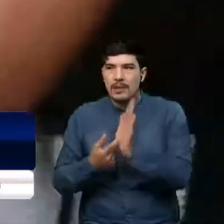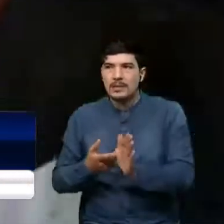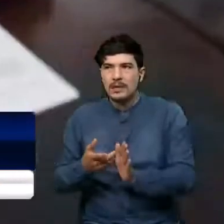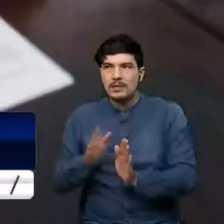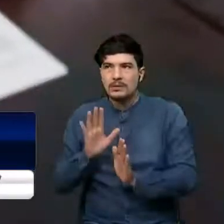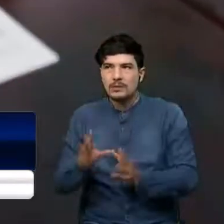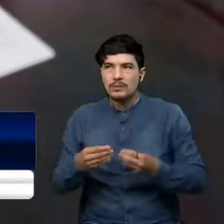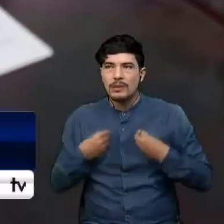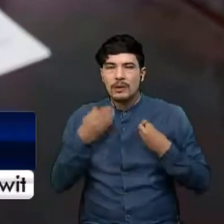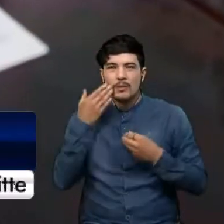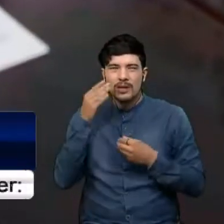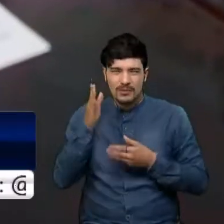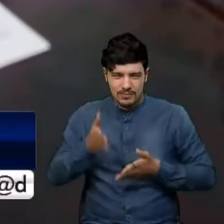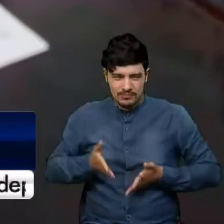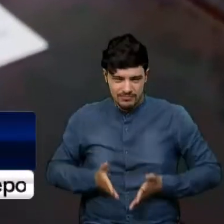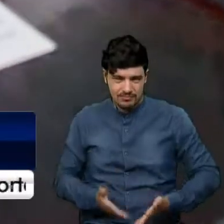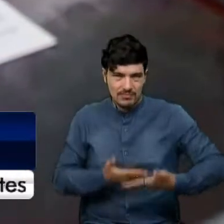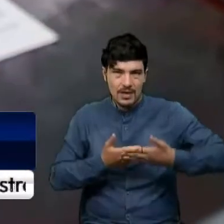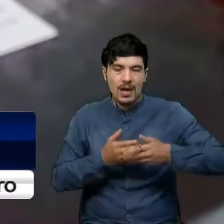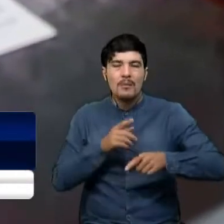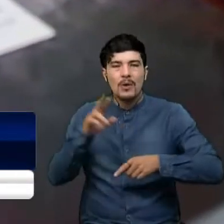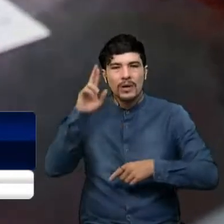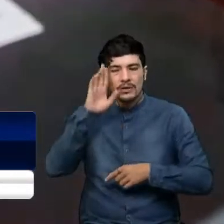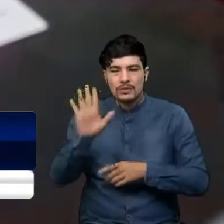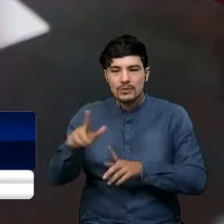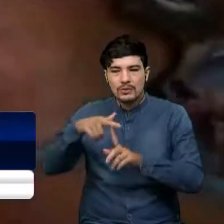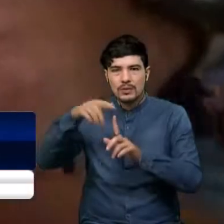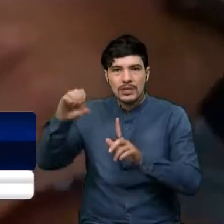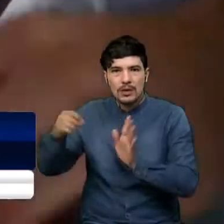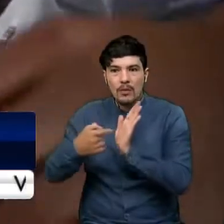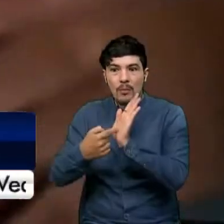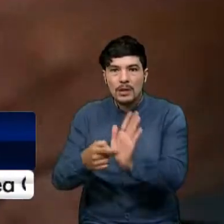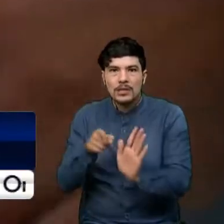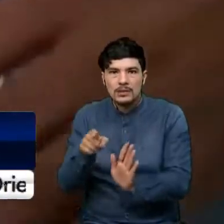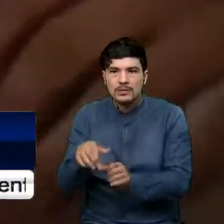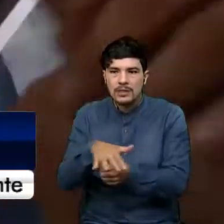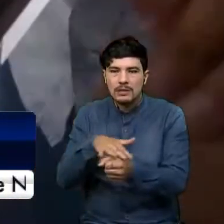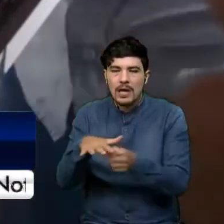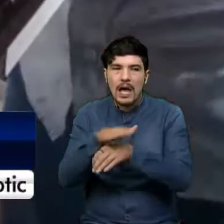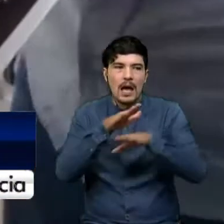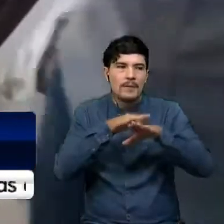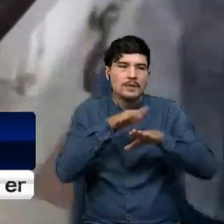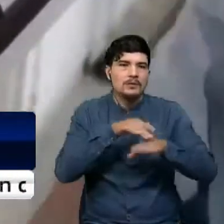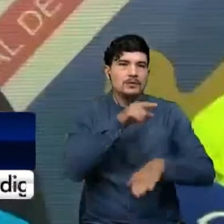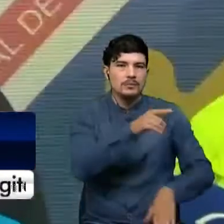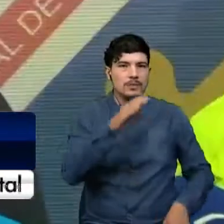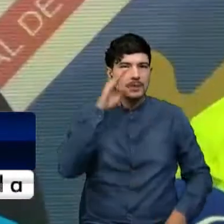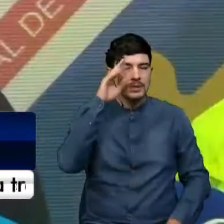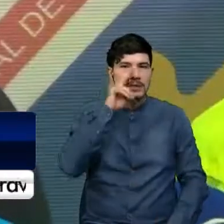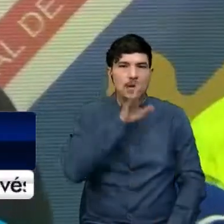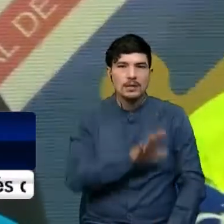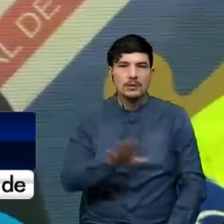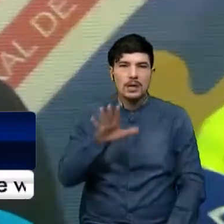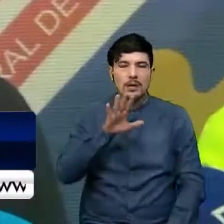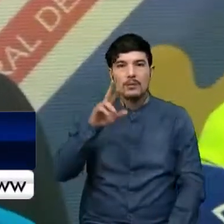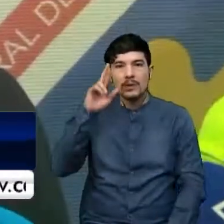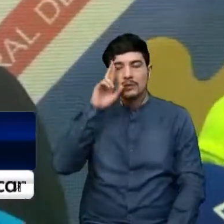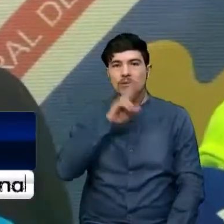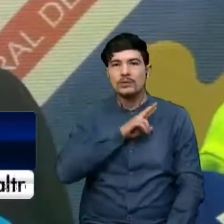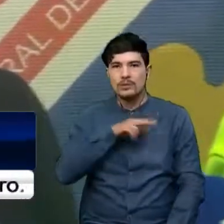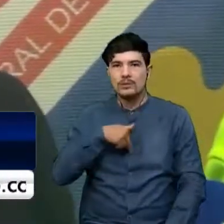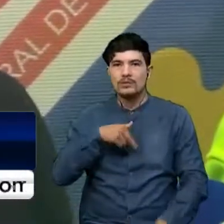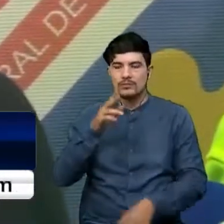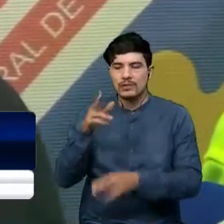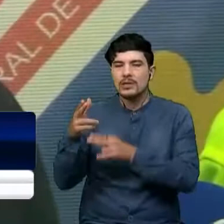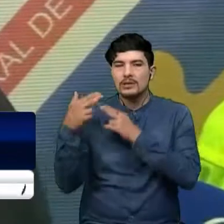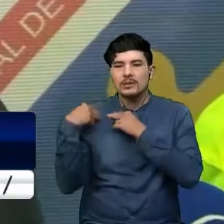nacimiento. Fue un tío de esta persona quien puso al descubierto el crimen y dio aviso a las autoridades. Eso nos permite concluir que el